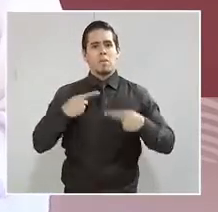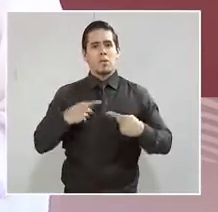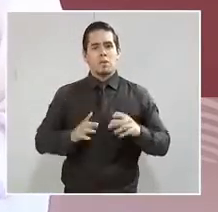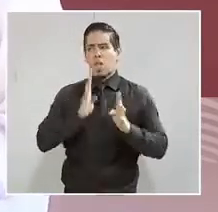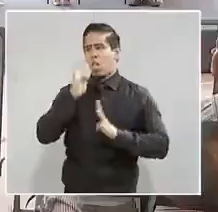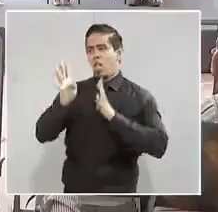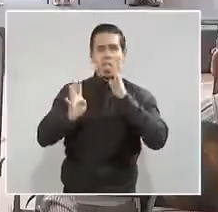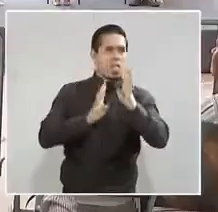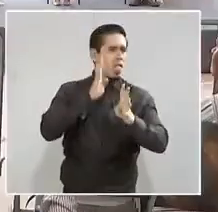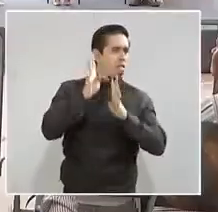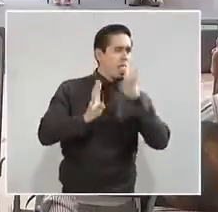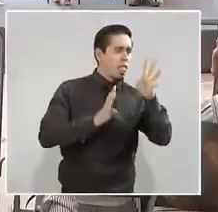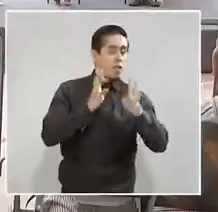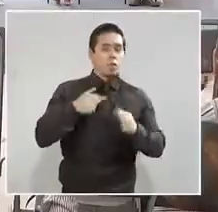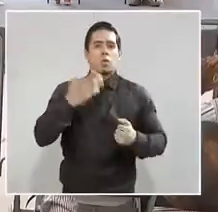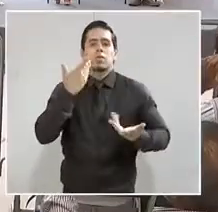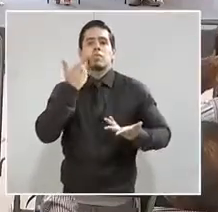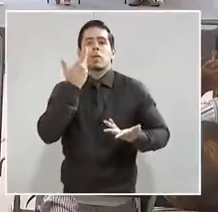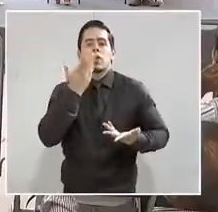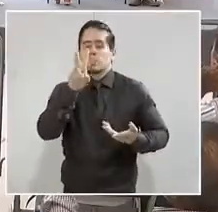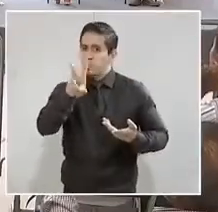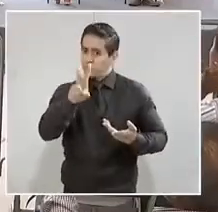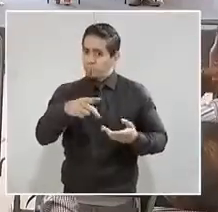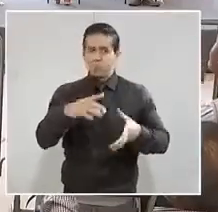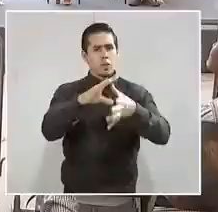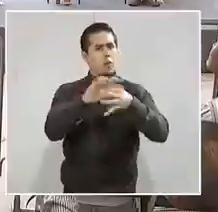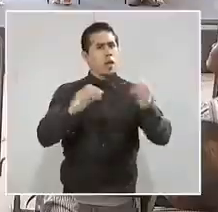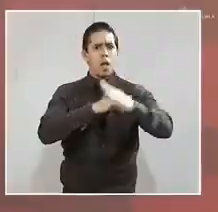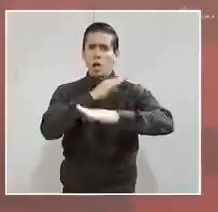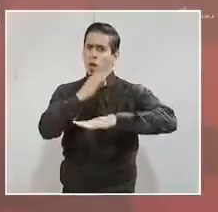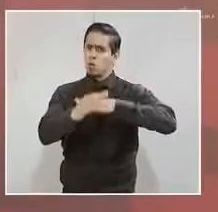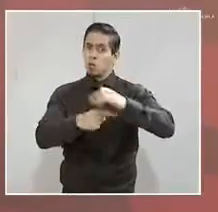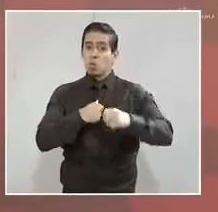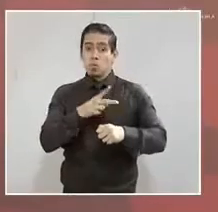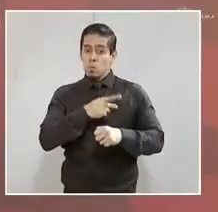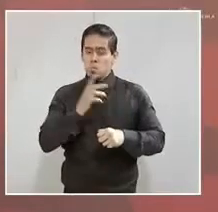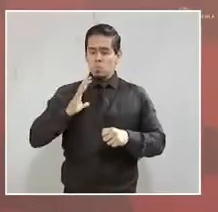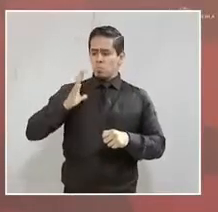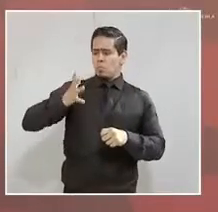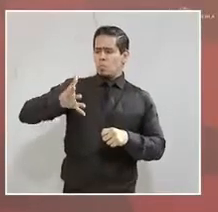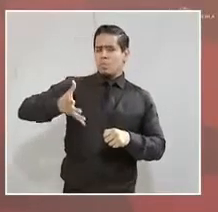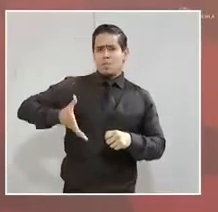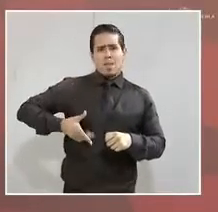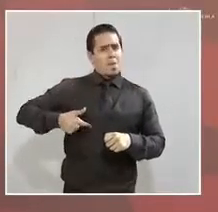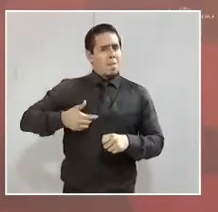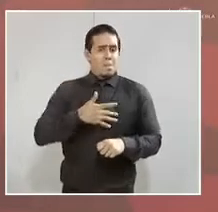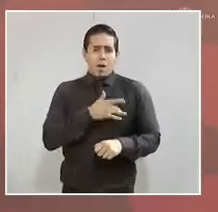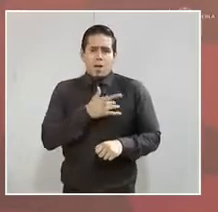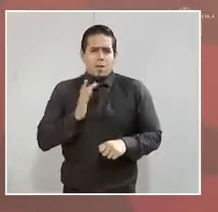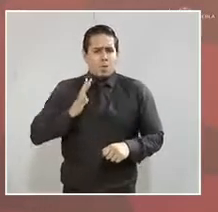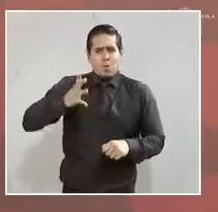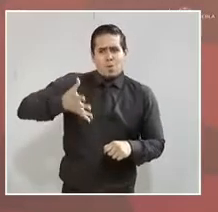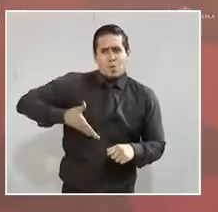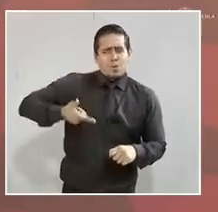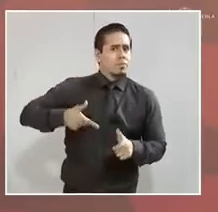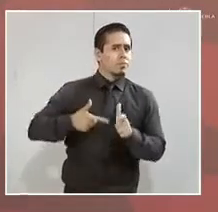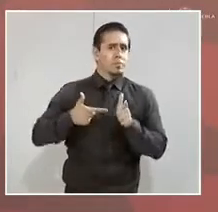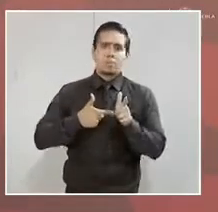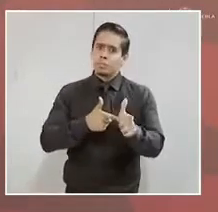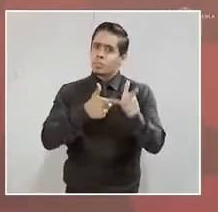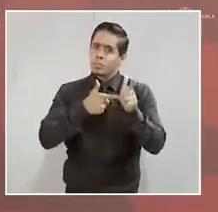Quiero decirles a todos que me siento muy orgulloso por seguir en mi gobierno